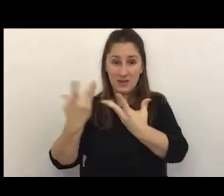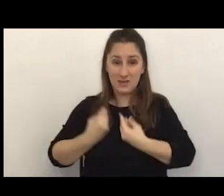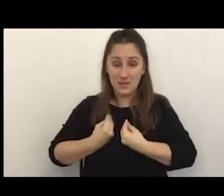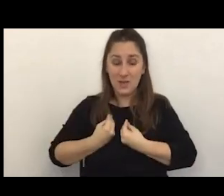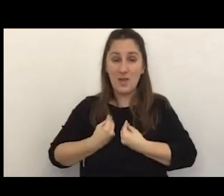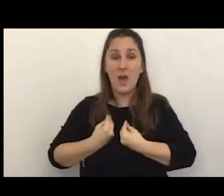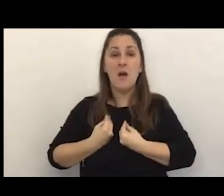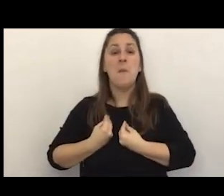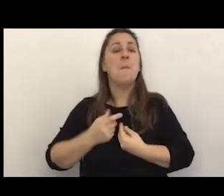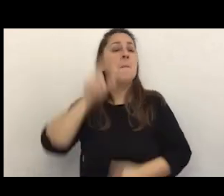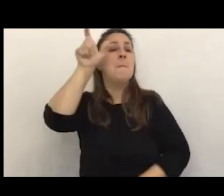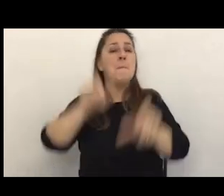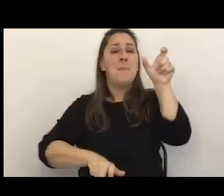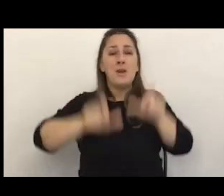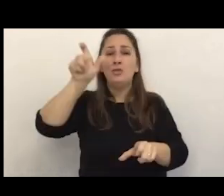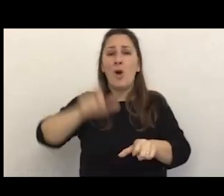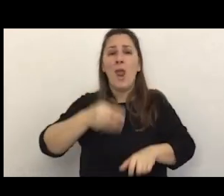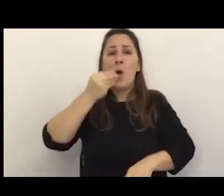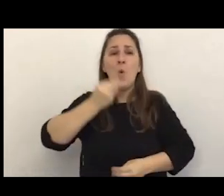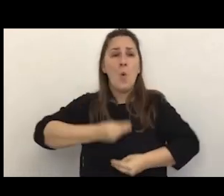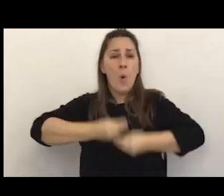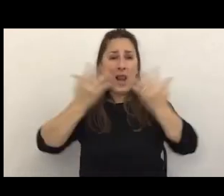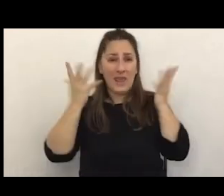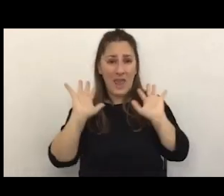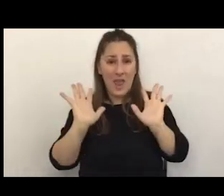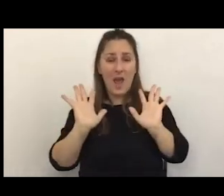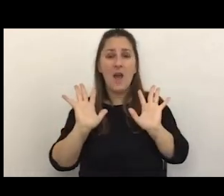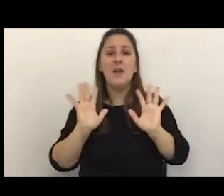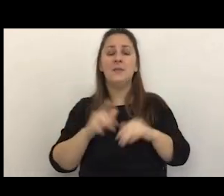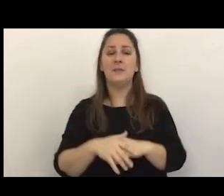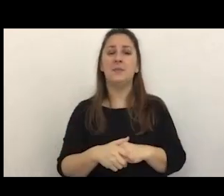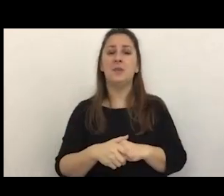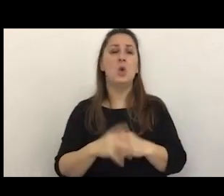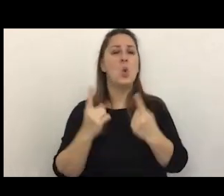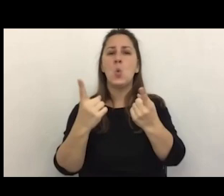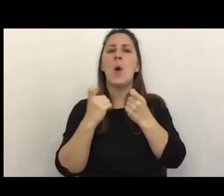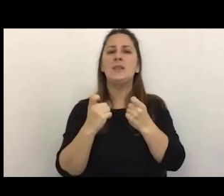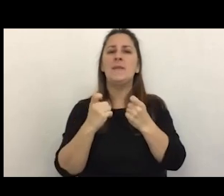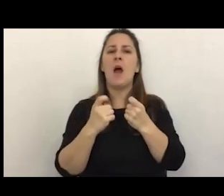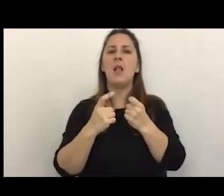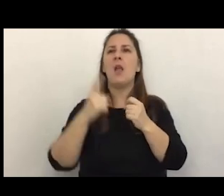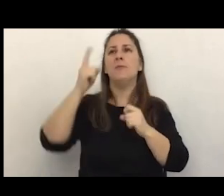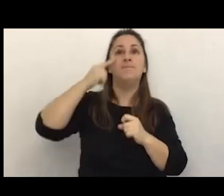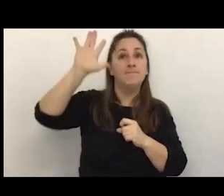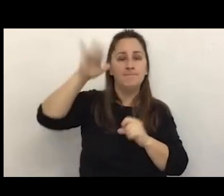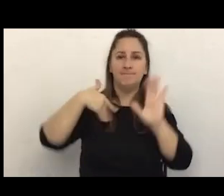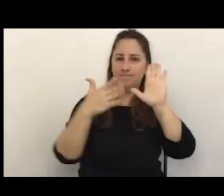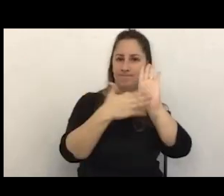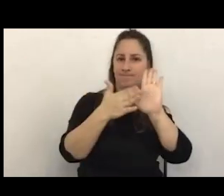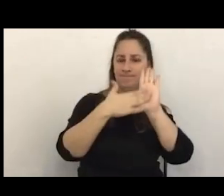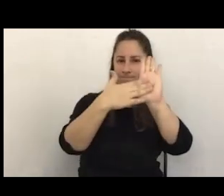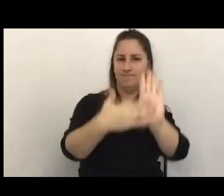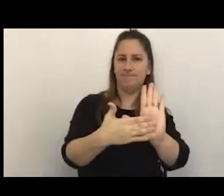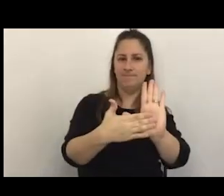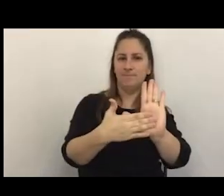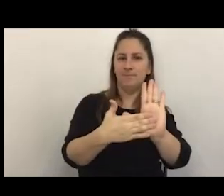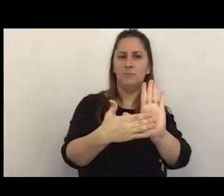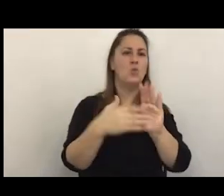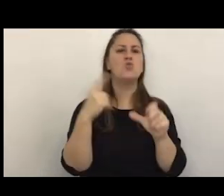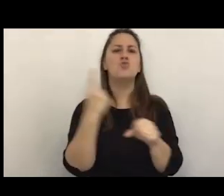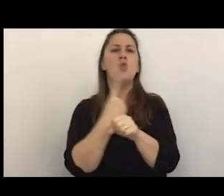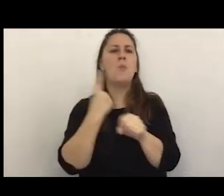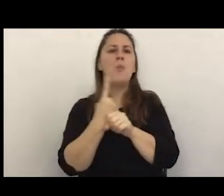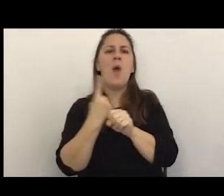toda persona sin necesidad de demostrar que no puede concebir de